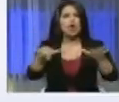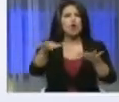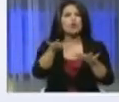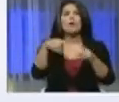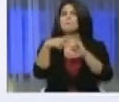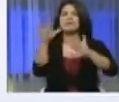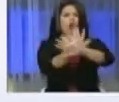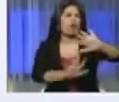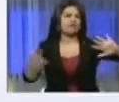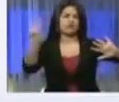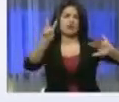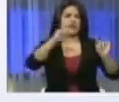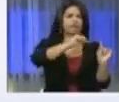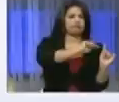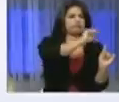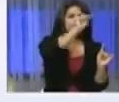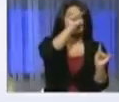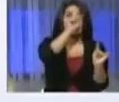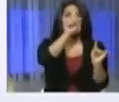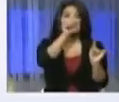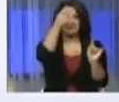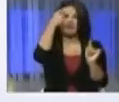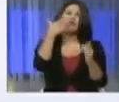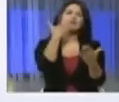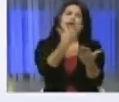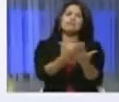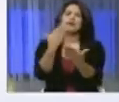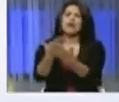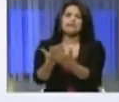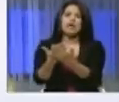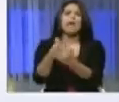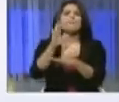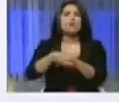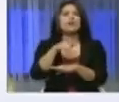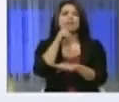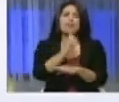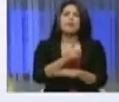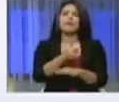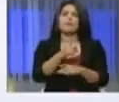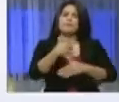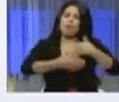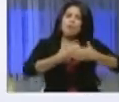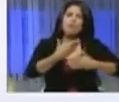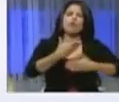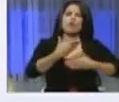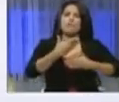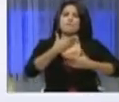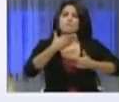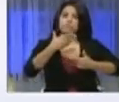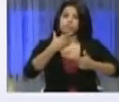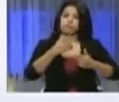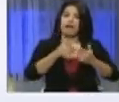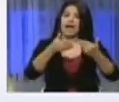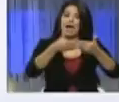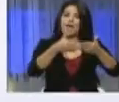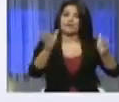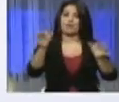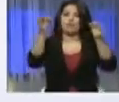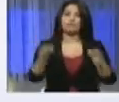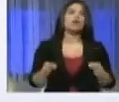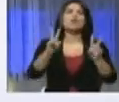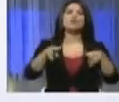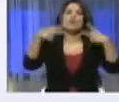pueblo venezolano para que se establezca cada vez con mejores condiciones de operatividad esta